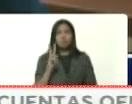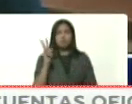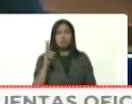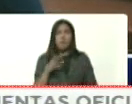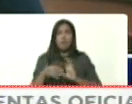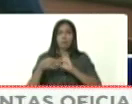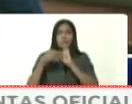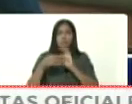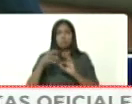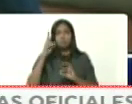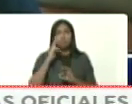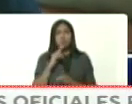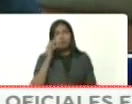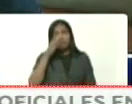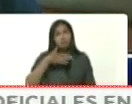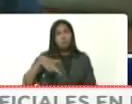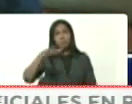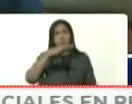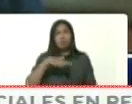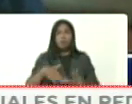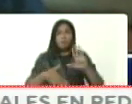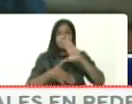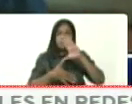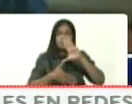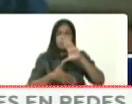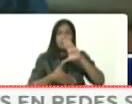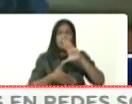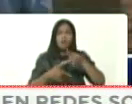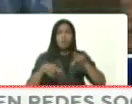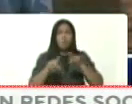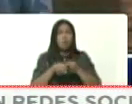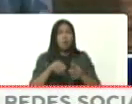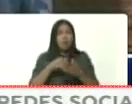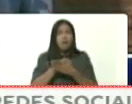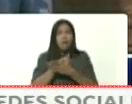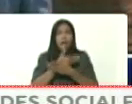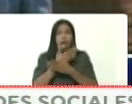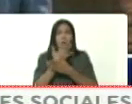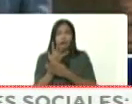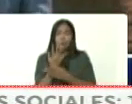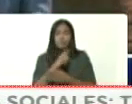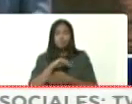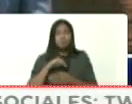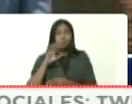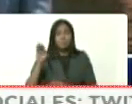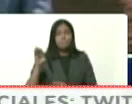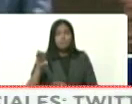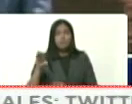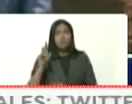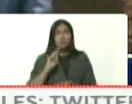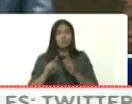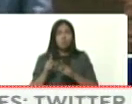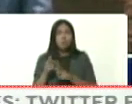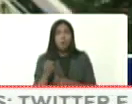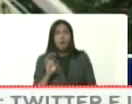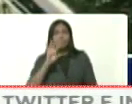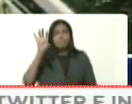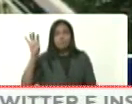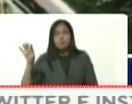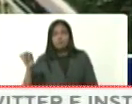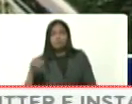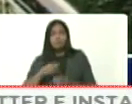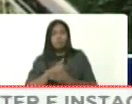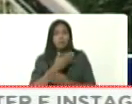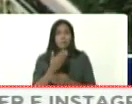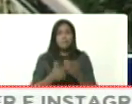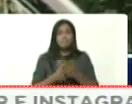Alianza Bolivariana de los Pueblos de Nuestra América, el ALBA, a nuestro país y a los países del ALBA y mucho más allá, creo que